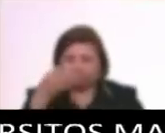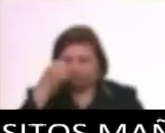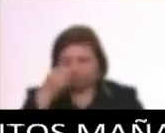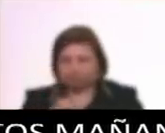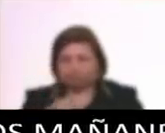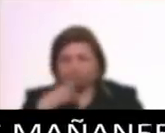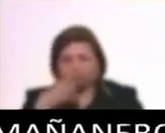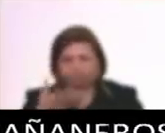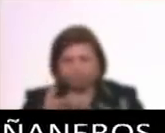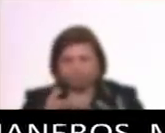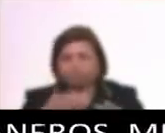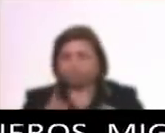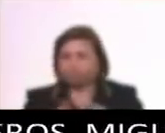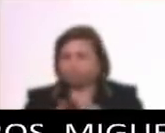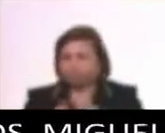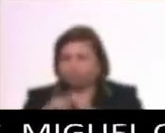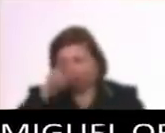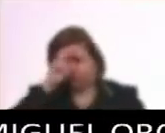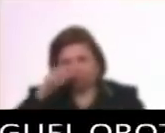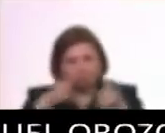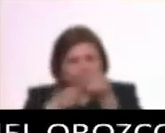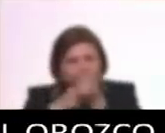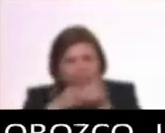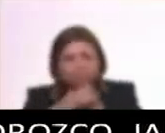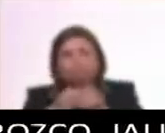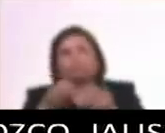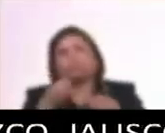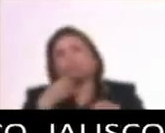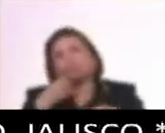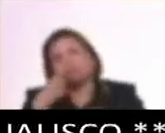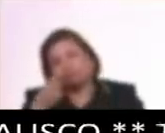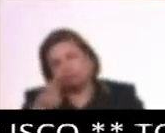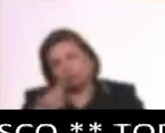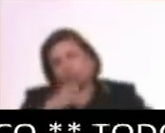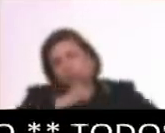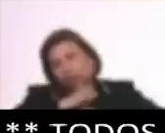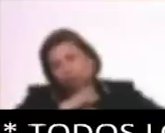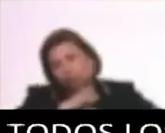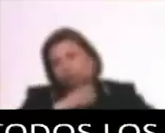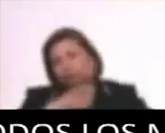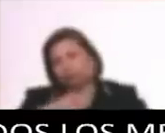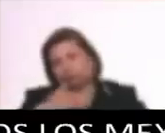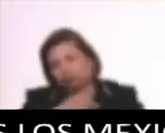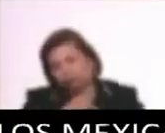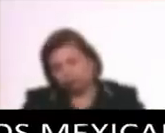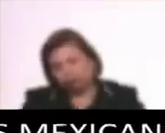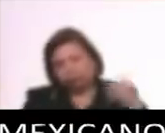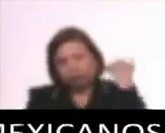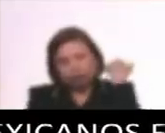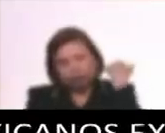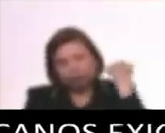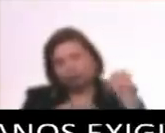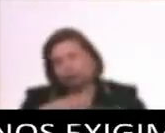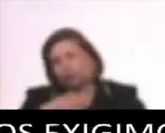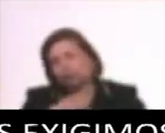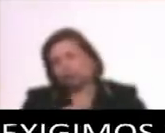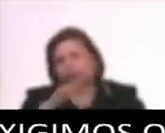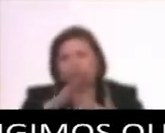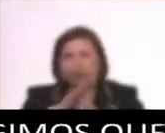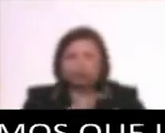expresidente Castillo. Así que el delito está ahí, flagrante, y por eso fue vacado.